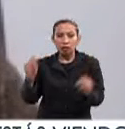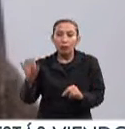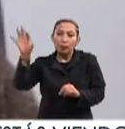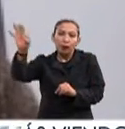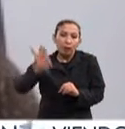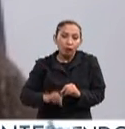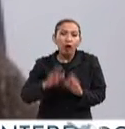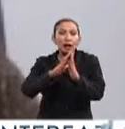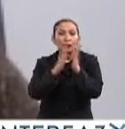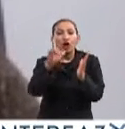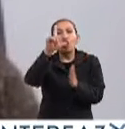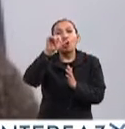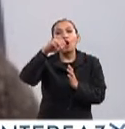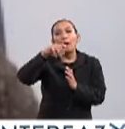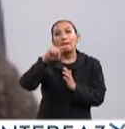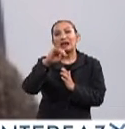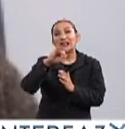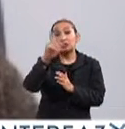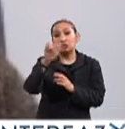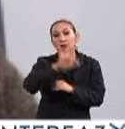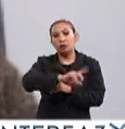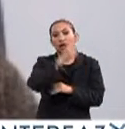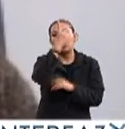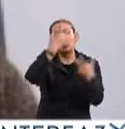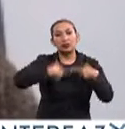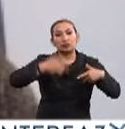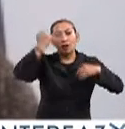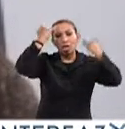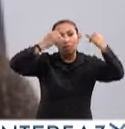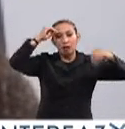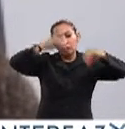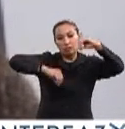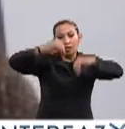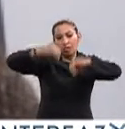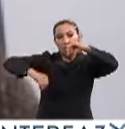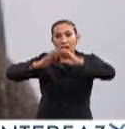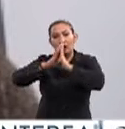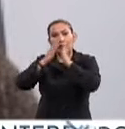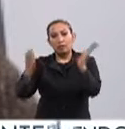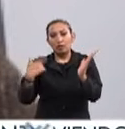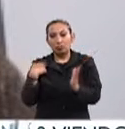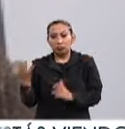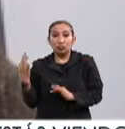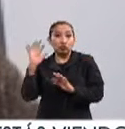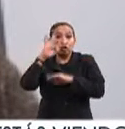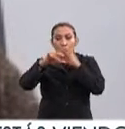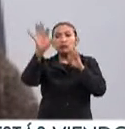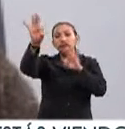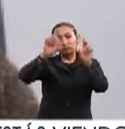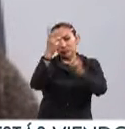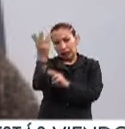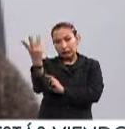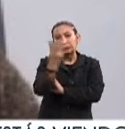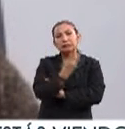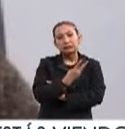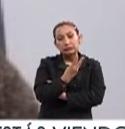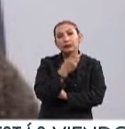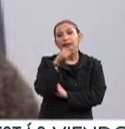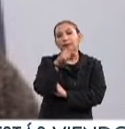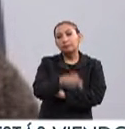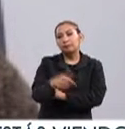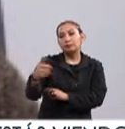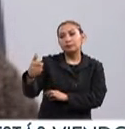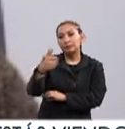caso del libro de Lovnitz, pues son 51 autores, contándolo a él, entonces pues no van a ir todos, pero sí van a ir 3 de ellos, cada una de